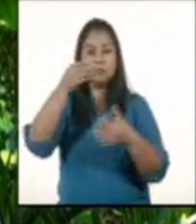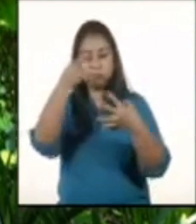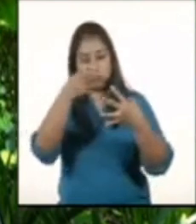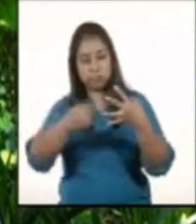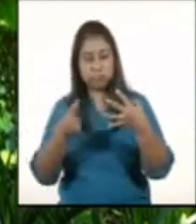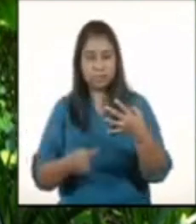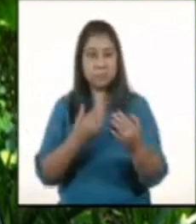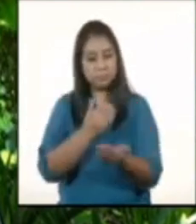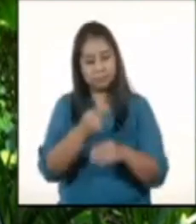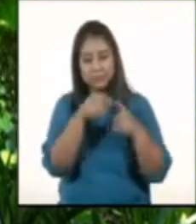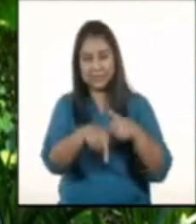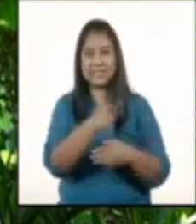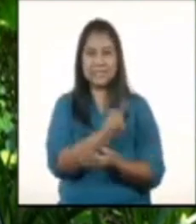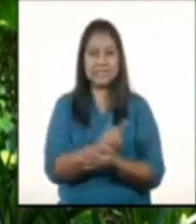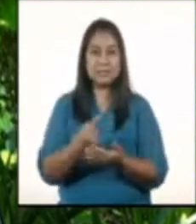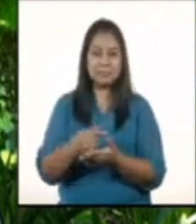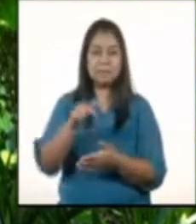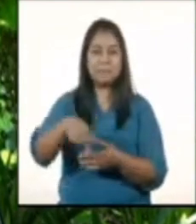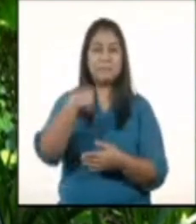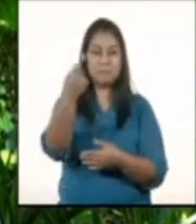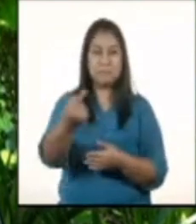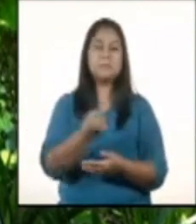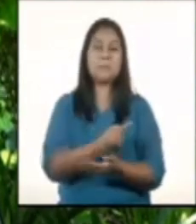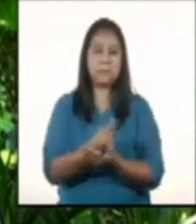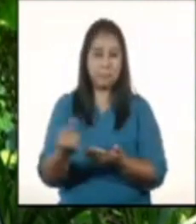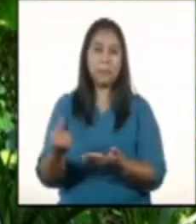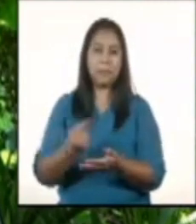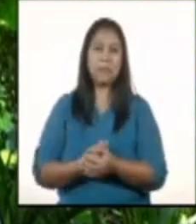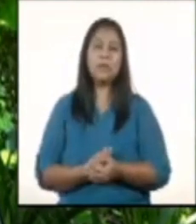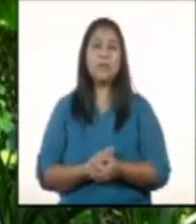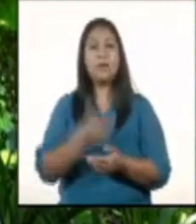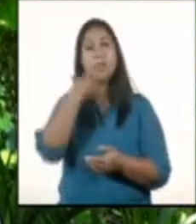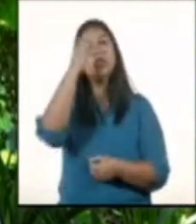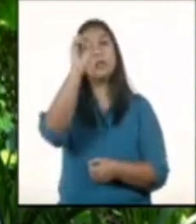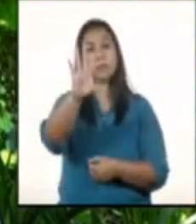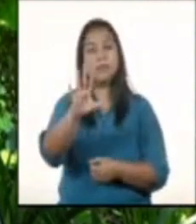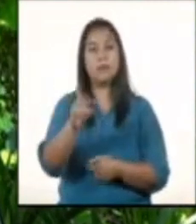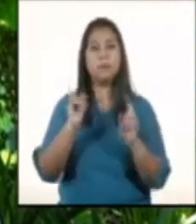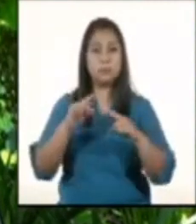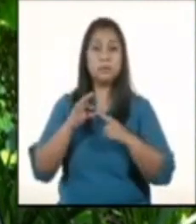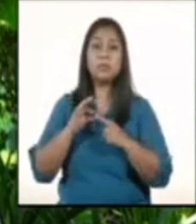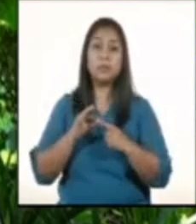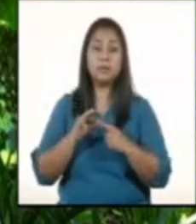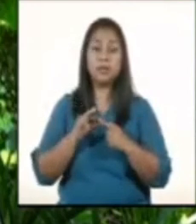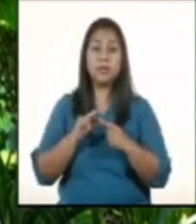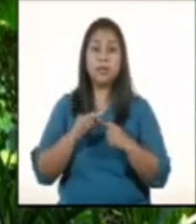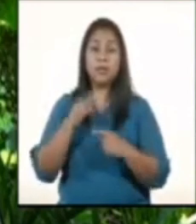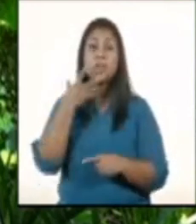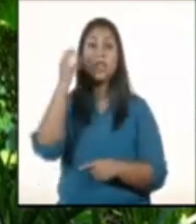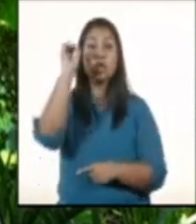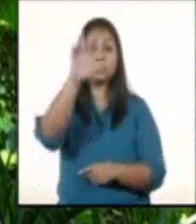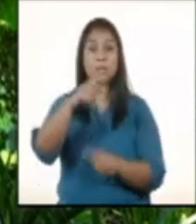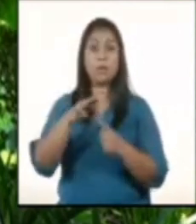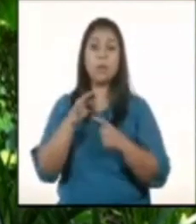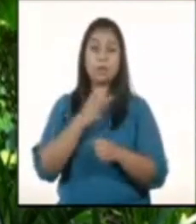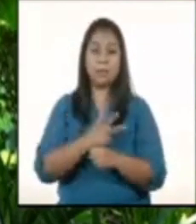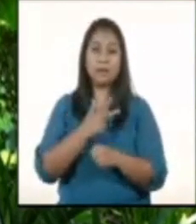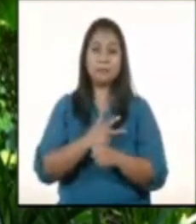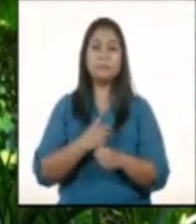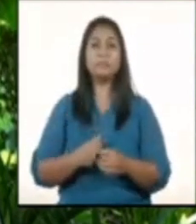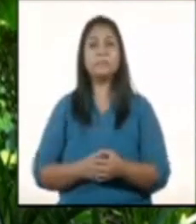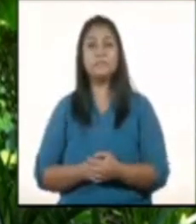las que regirán en todo el país para la próxima semana. Que Dios les bendiga, pero especialmente que Dios bendiga a Guatemala.